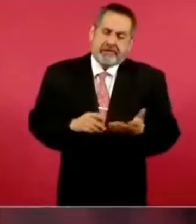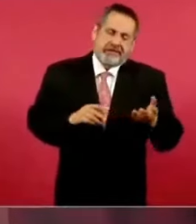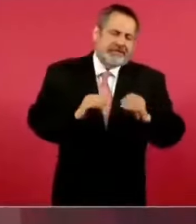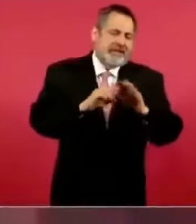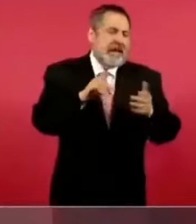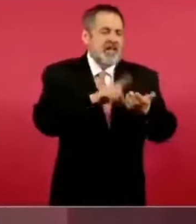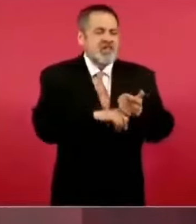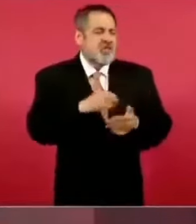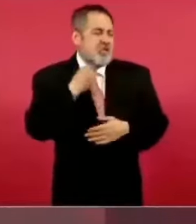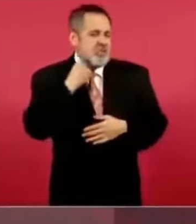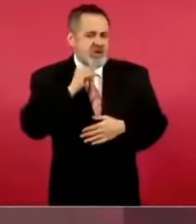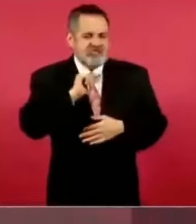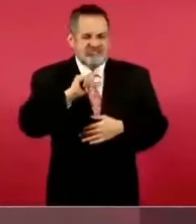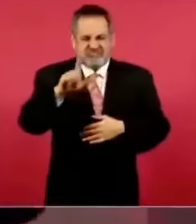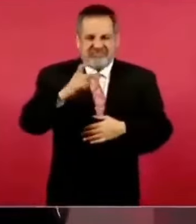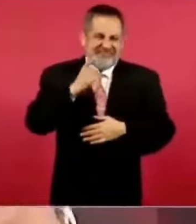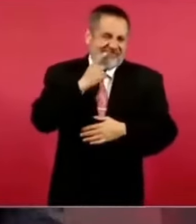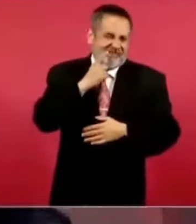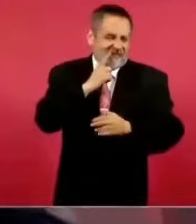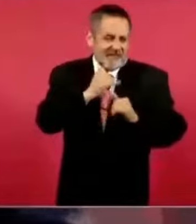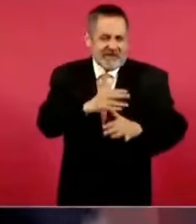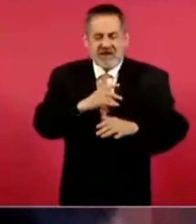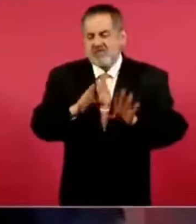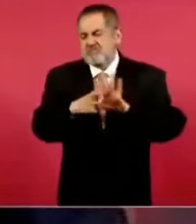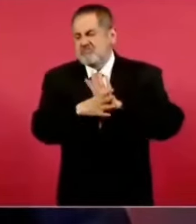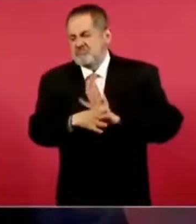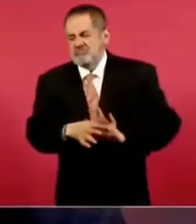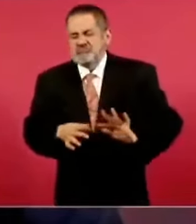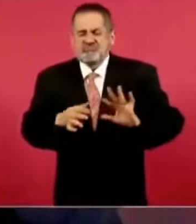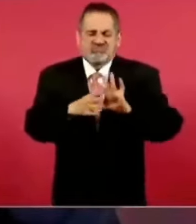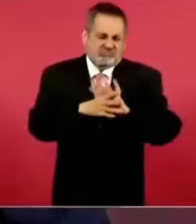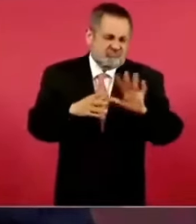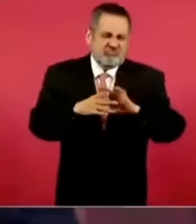eso, abogados